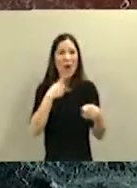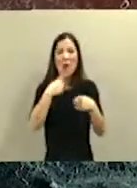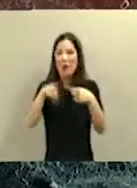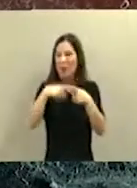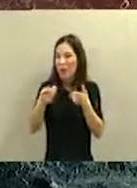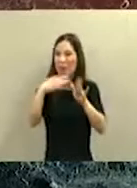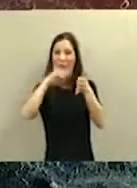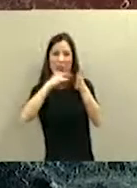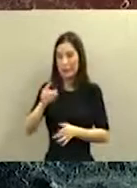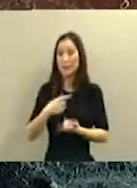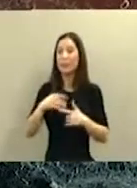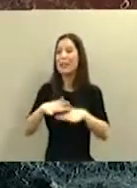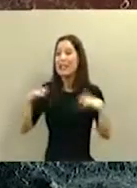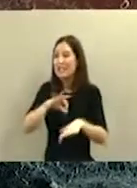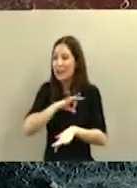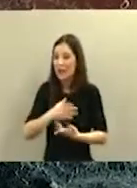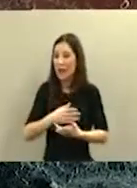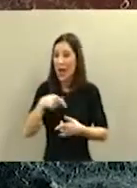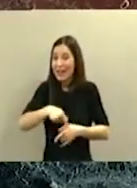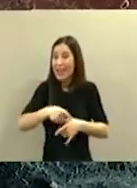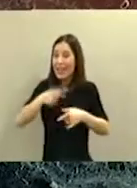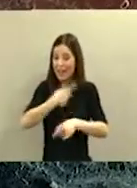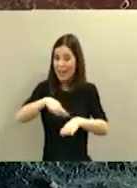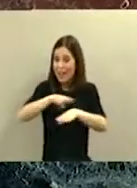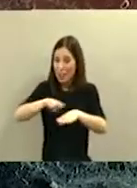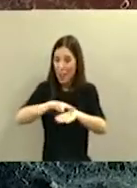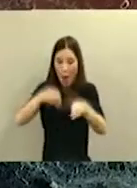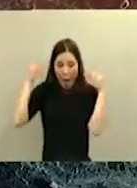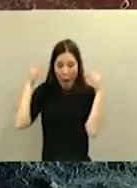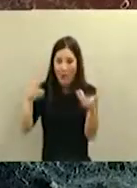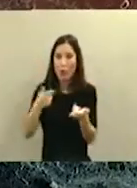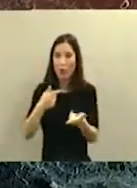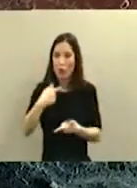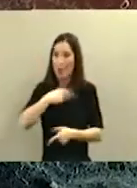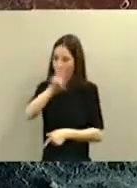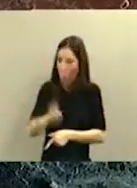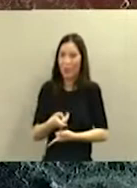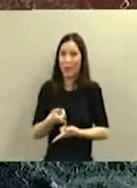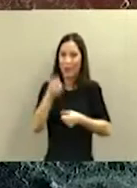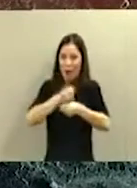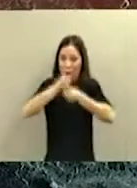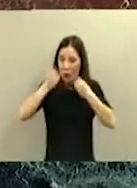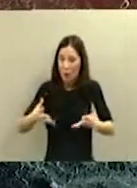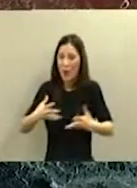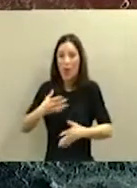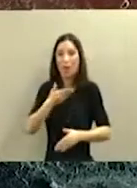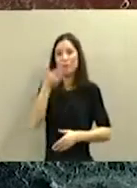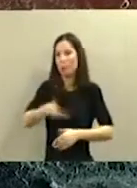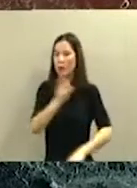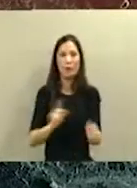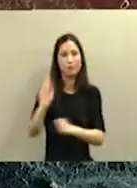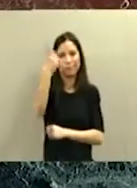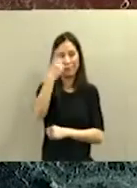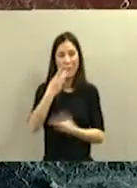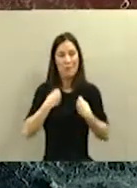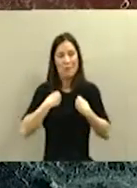ni en estrategias políticas. Servir a esta región y serle útil a los murcianos será lo más importante que haga en mi